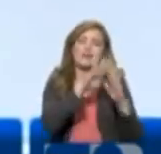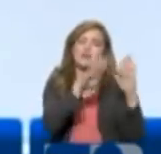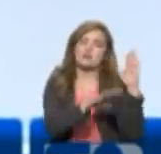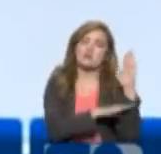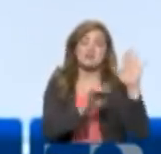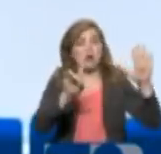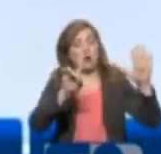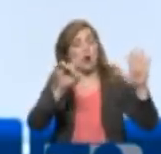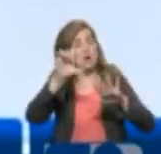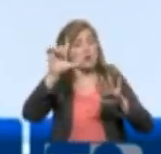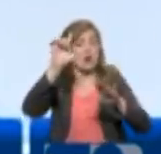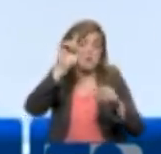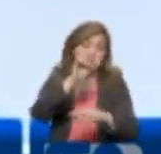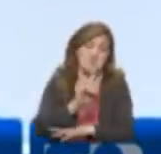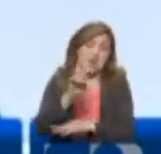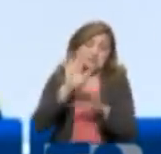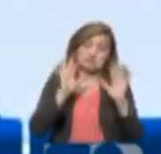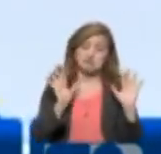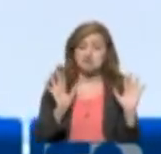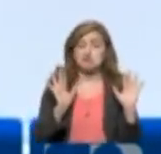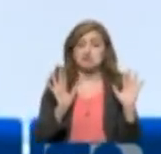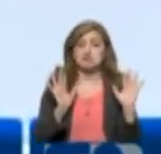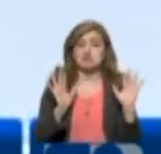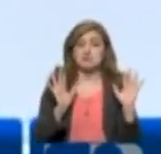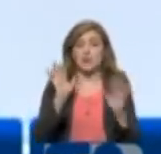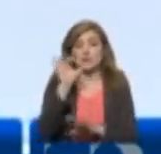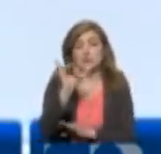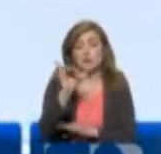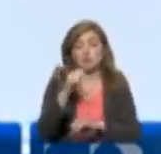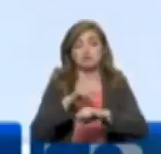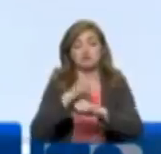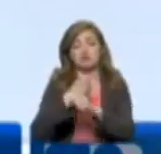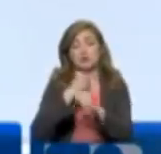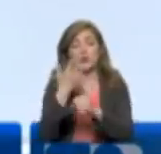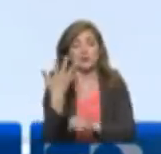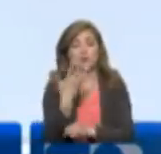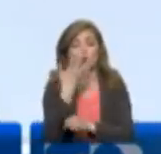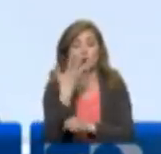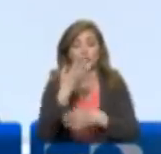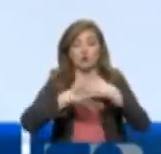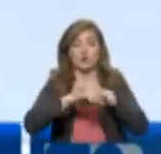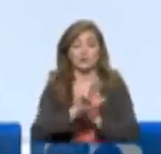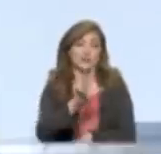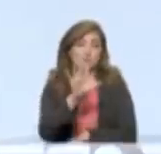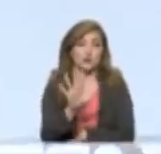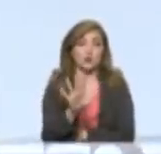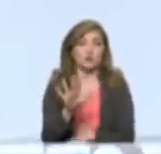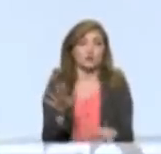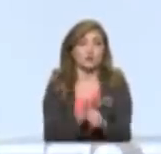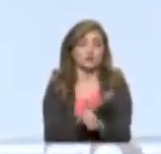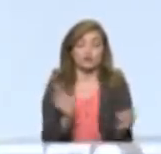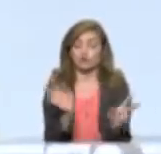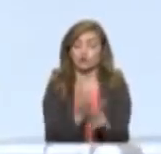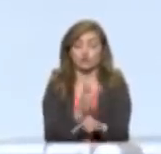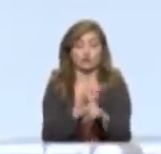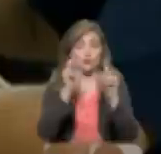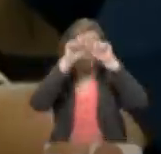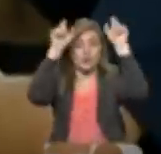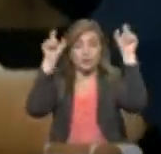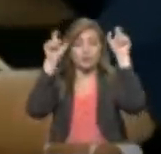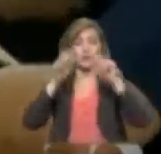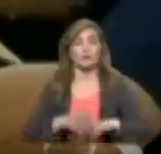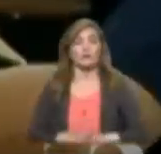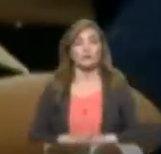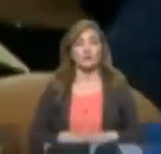los de lunes a viernes y puedan tener 5 horas el día sábado teniendo 35 horas pero que sea lo suficientemente productivo para la empresa